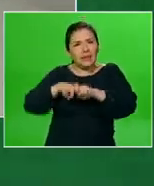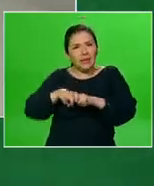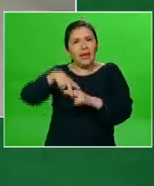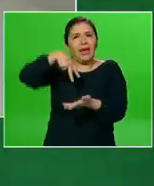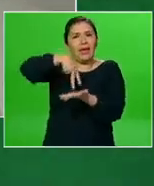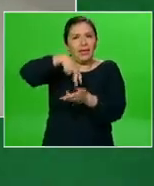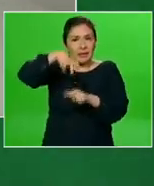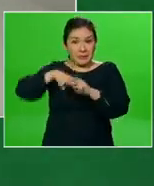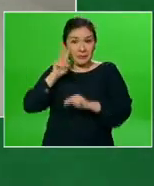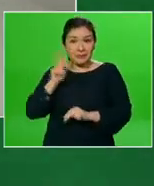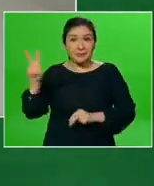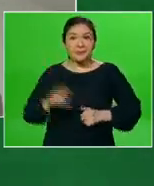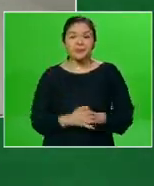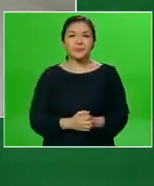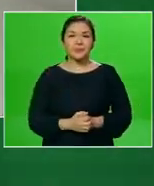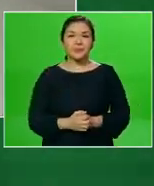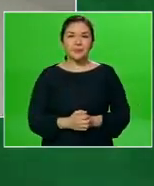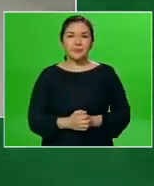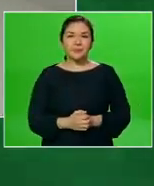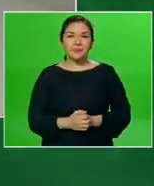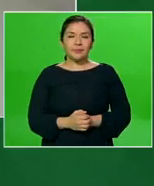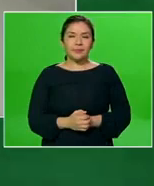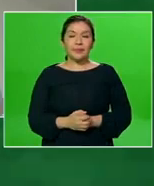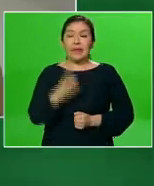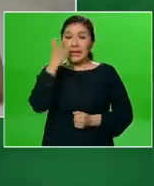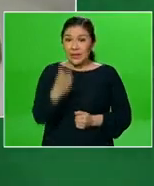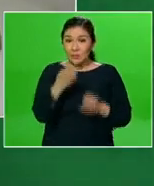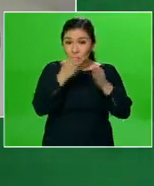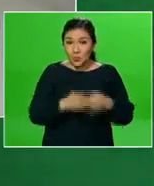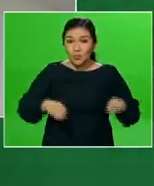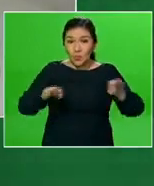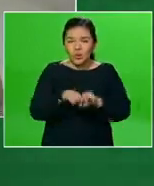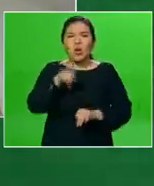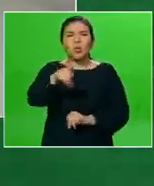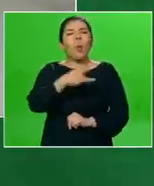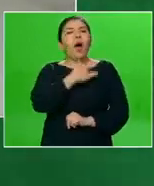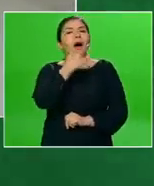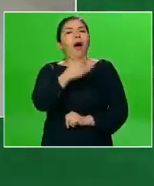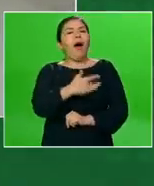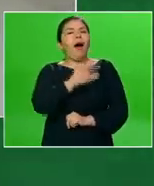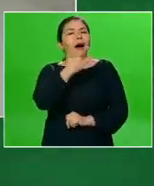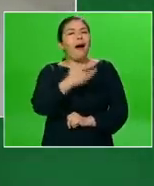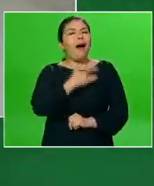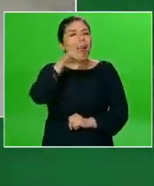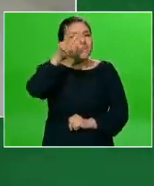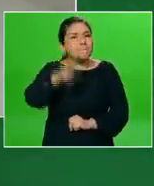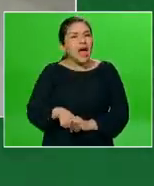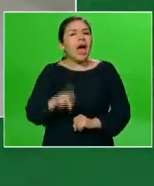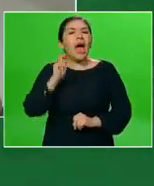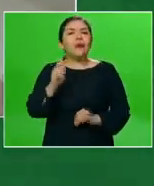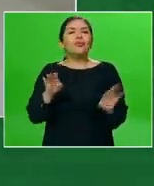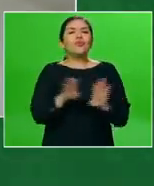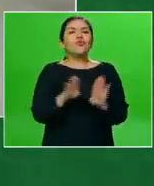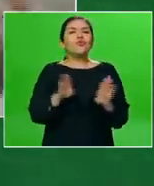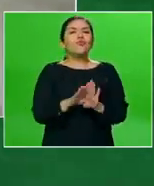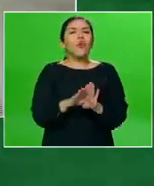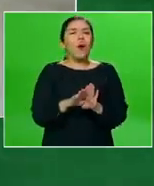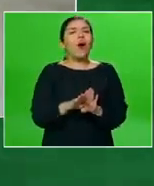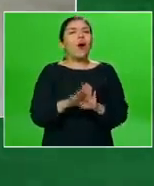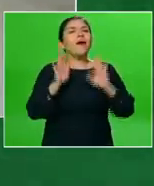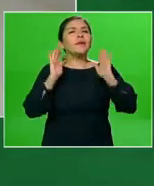tema importante aquí es que nosotros experimentamos que estamos atentos es verdad